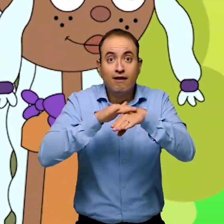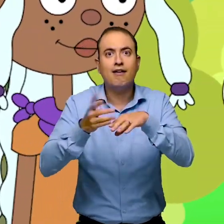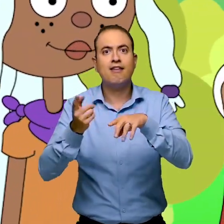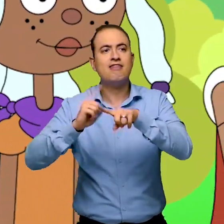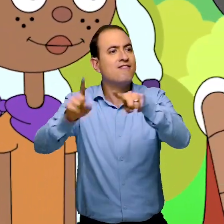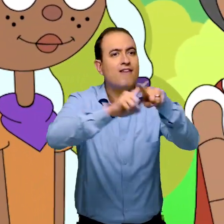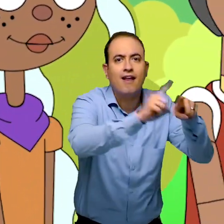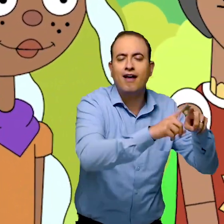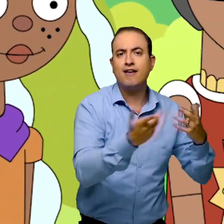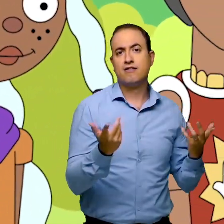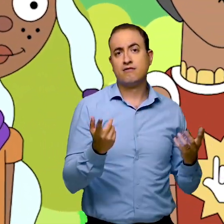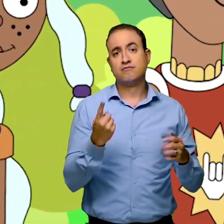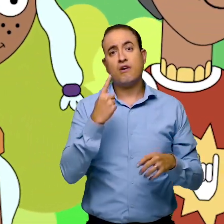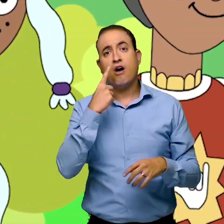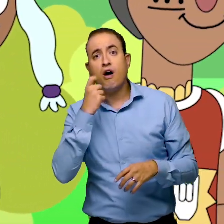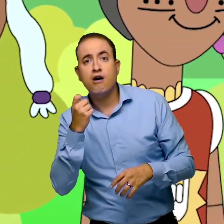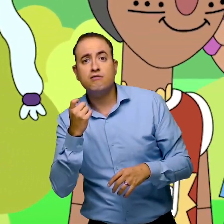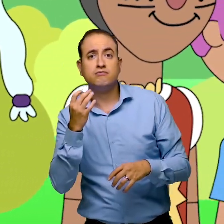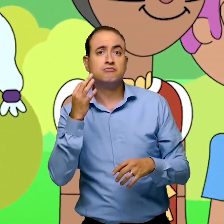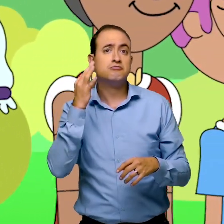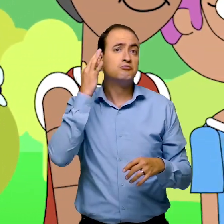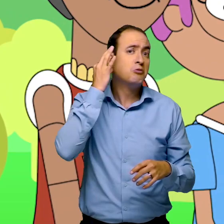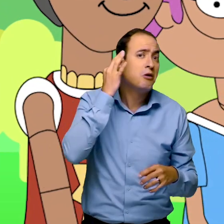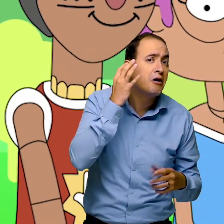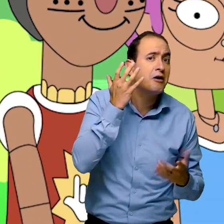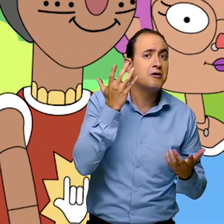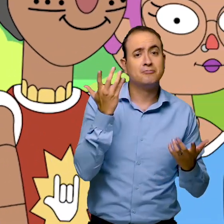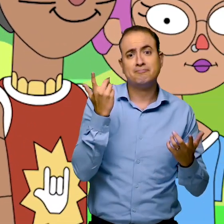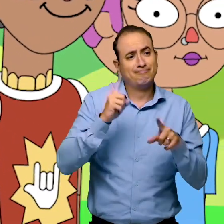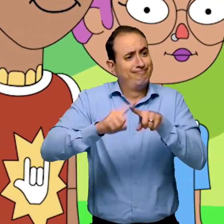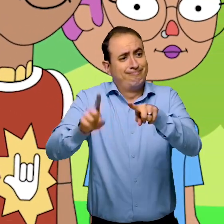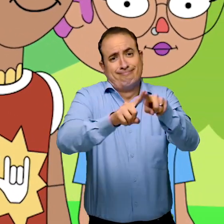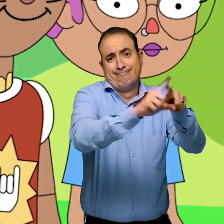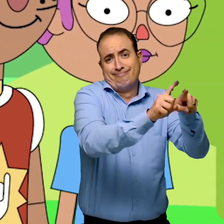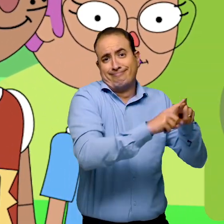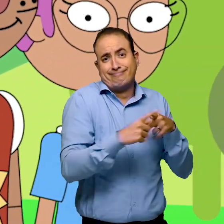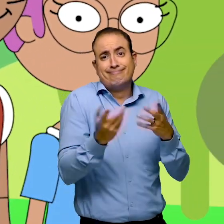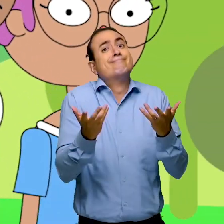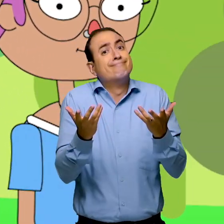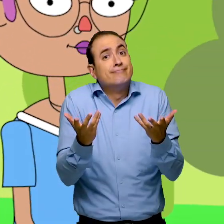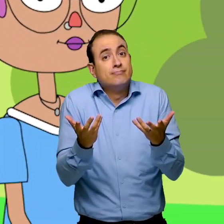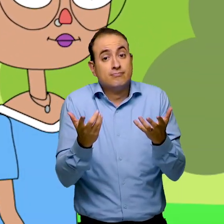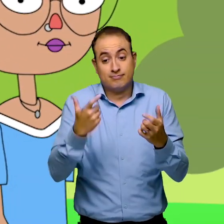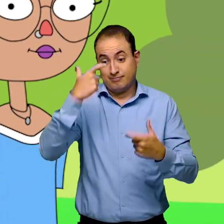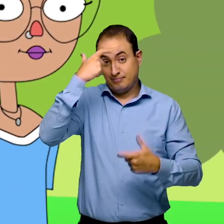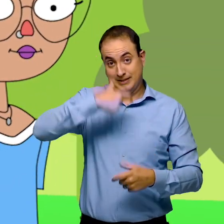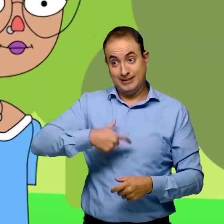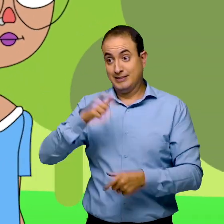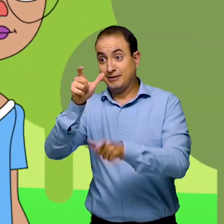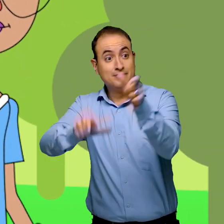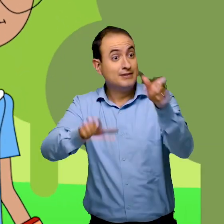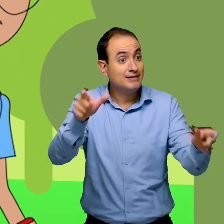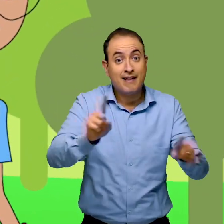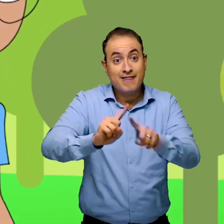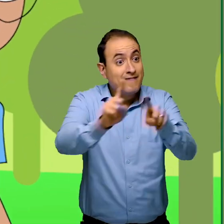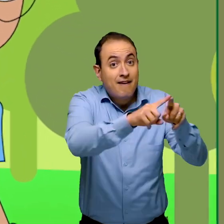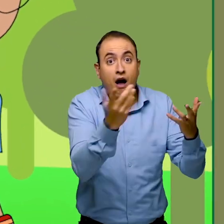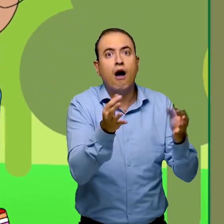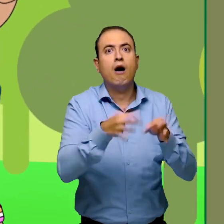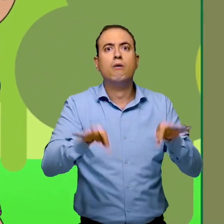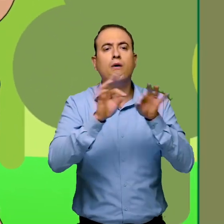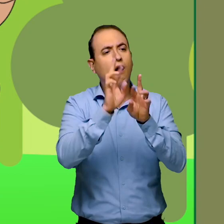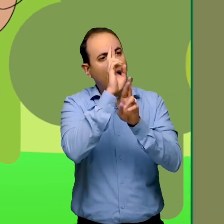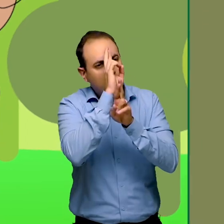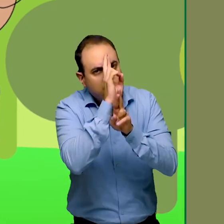Hay diversidad en nuestros colores de piel, edades, nuestro lugar de origen, identidades de género y orientación sexual.